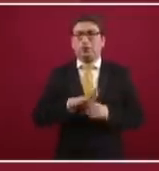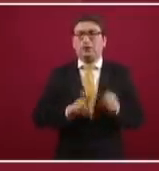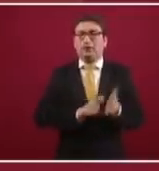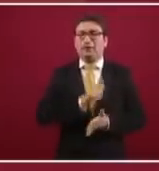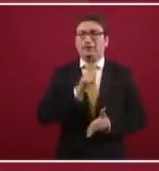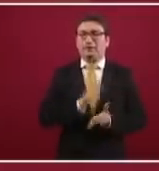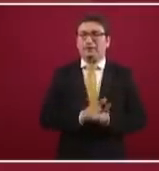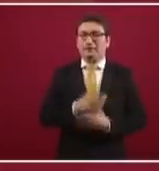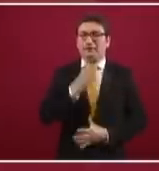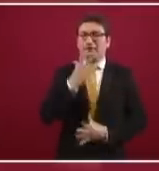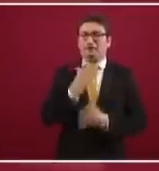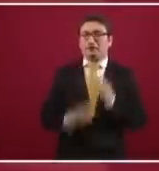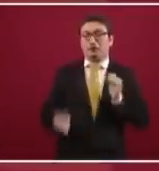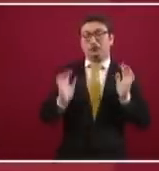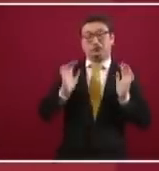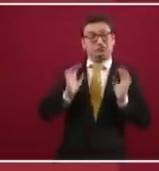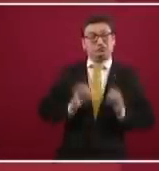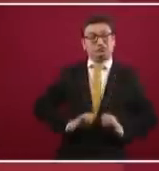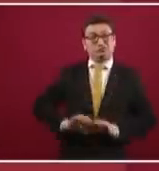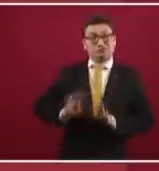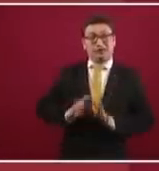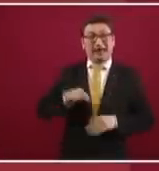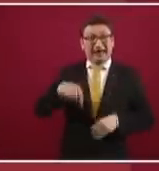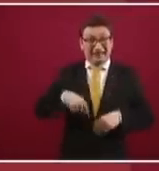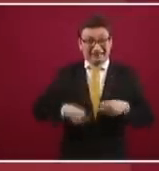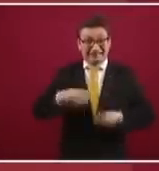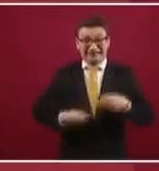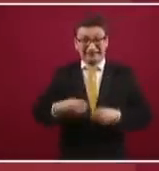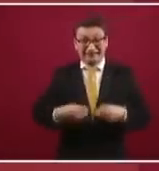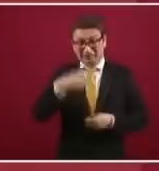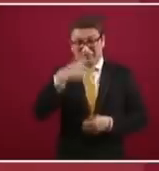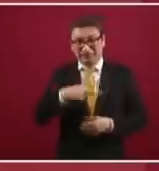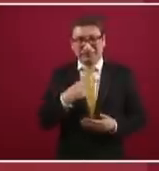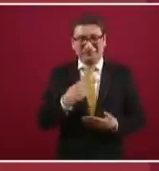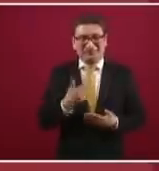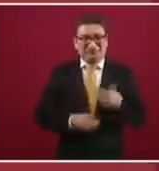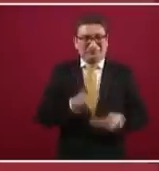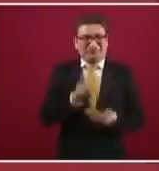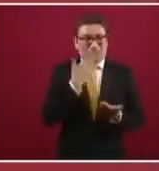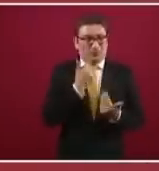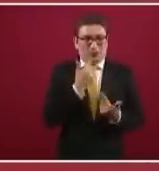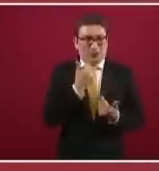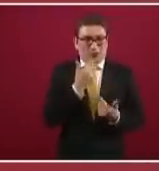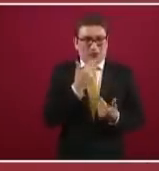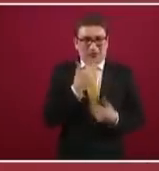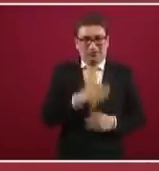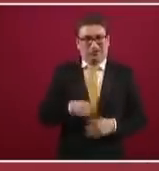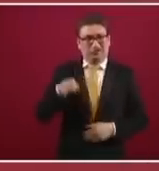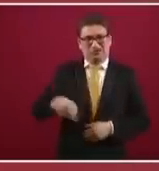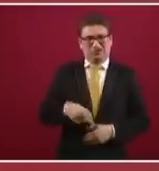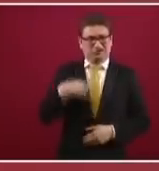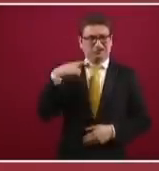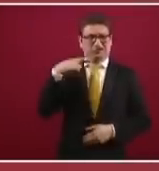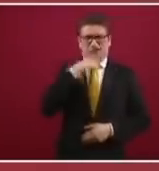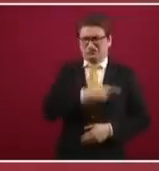Aquí no había proceso legal, era mátalos en caliente.